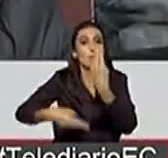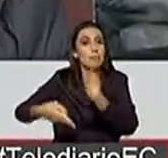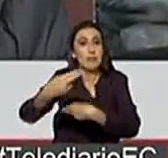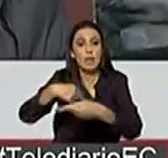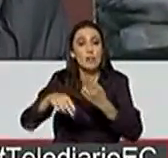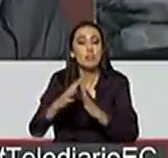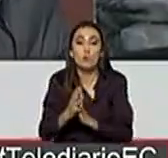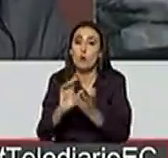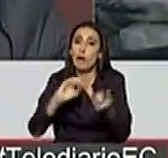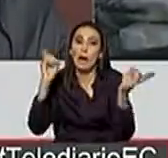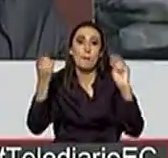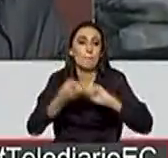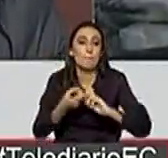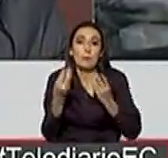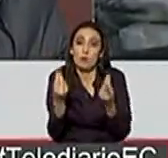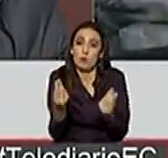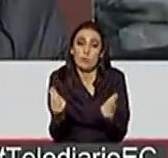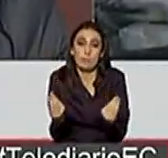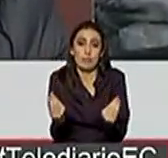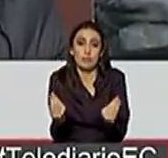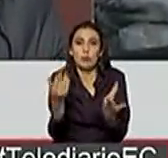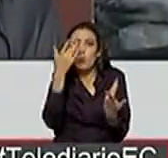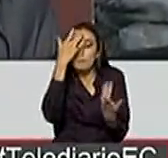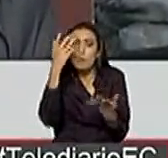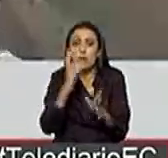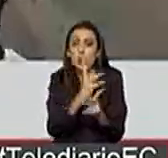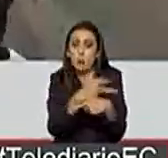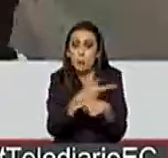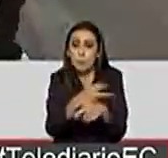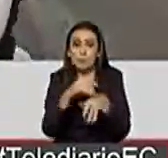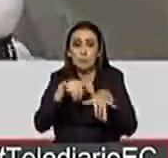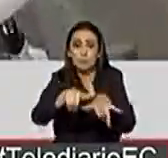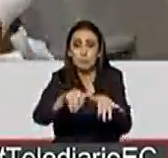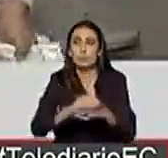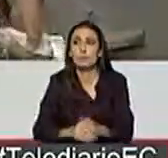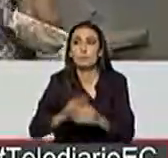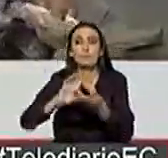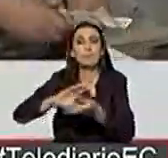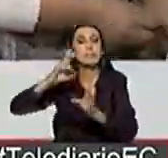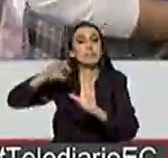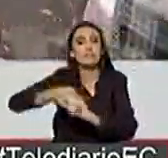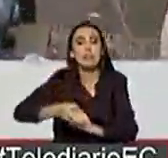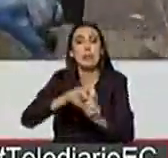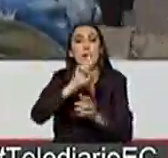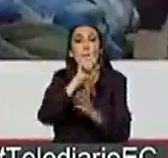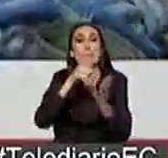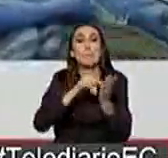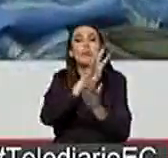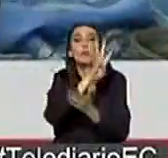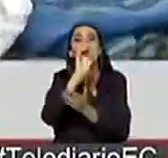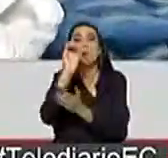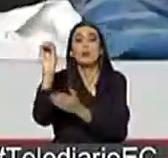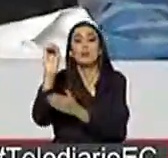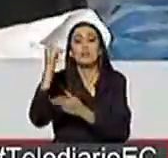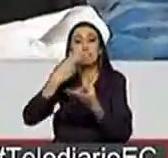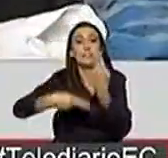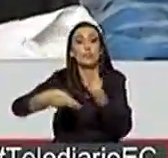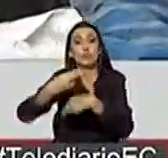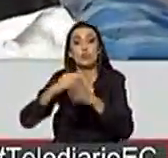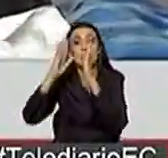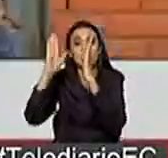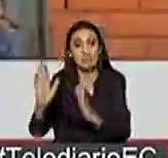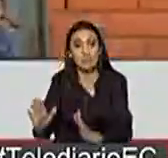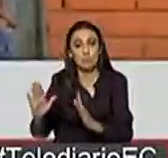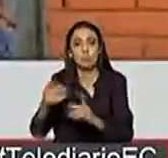ya toca dar a lo que está diría pues porque es un producto perecible ella es parte de los mil 400 comerciantes regularizados del mercado mayorista